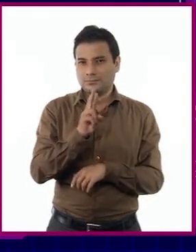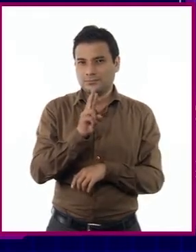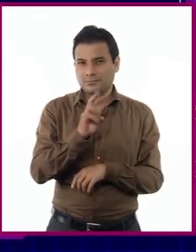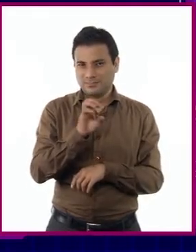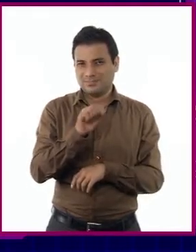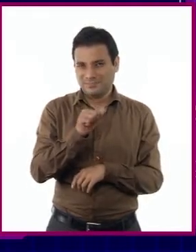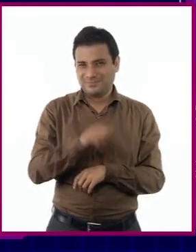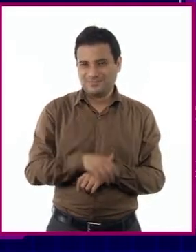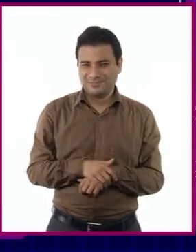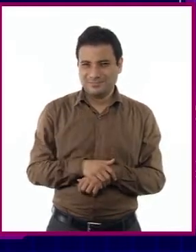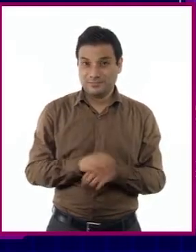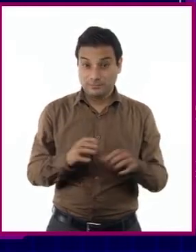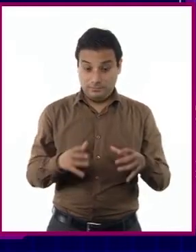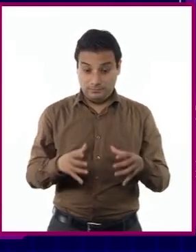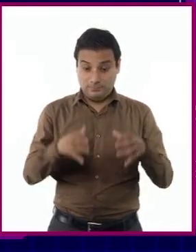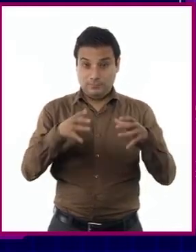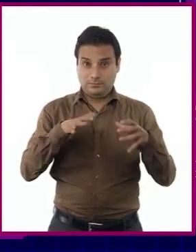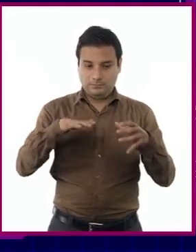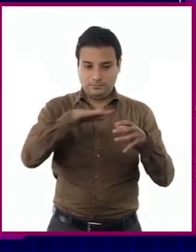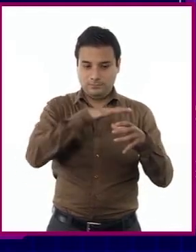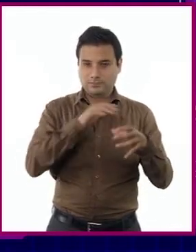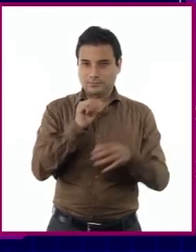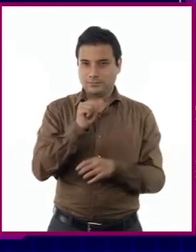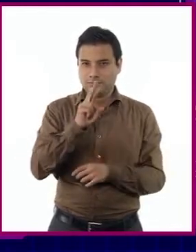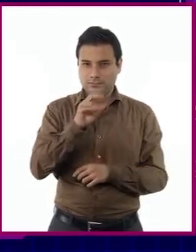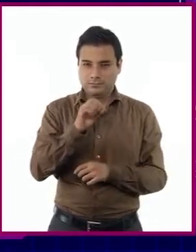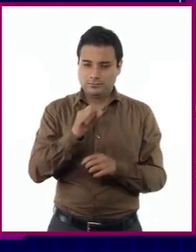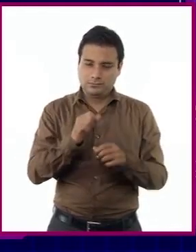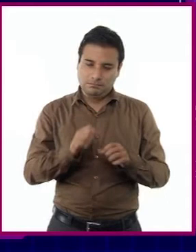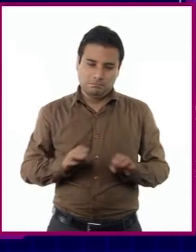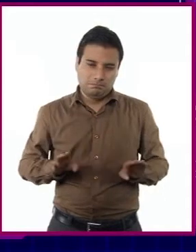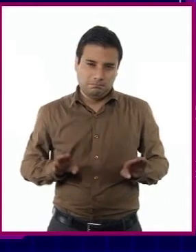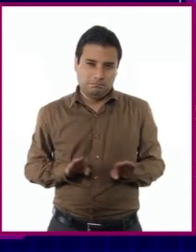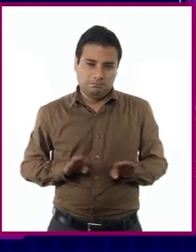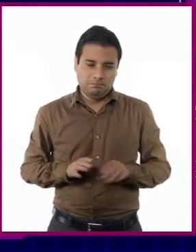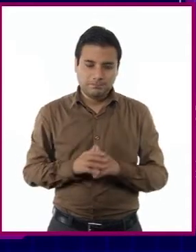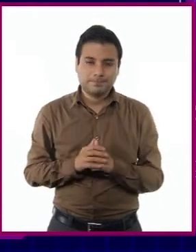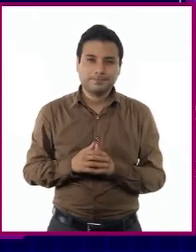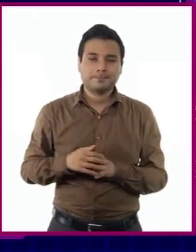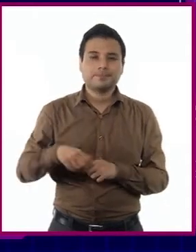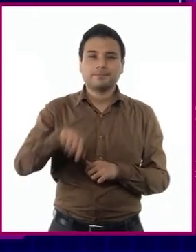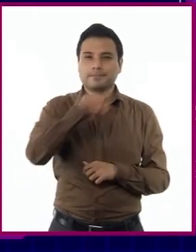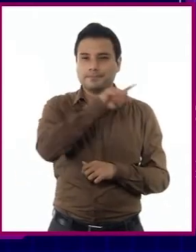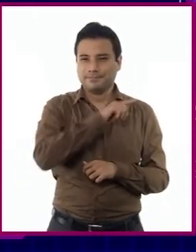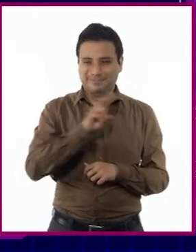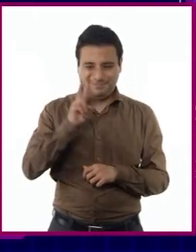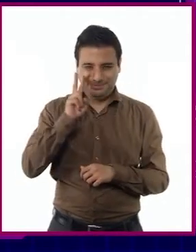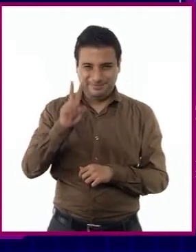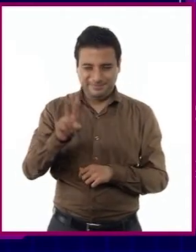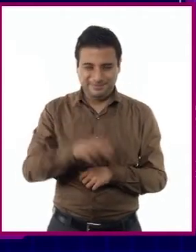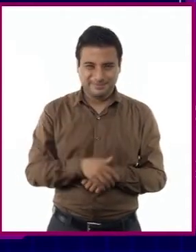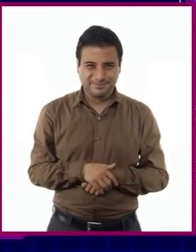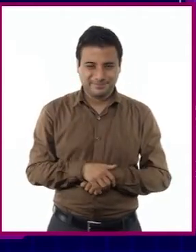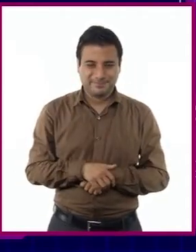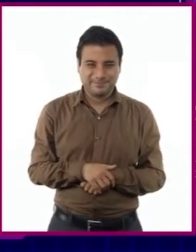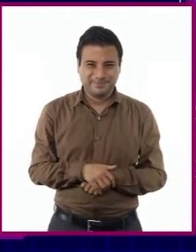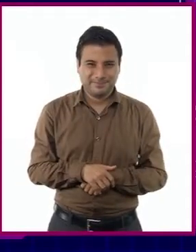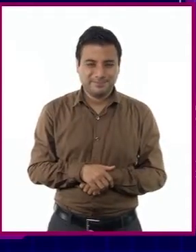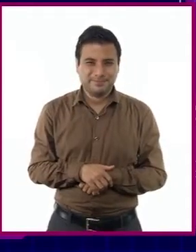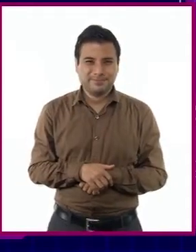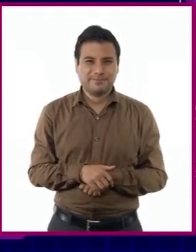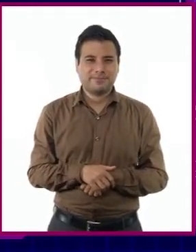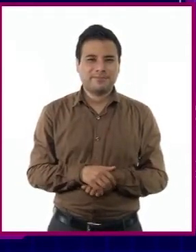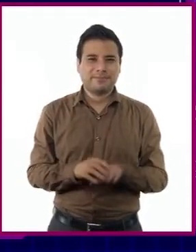cilindro a partir de los elementos que observan cómo pueden relacionar